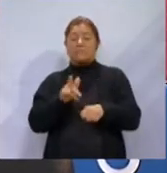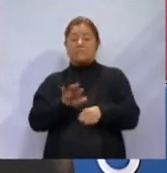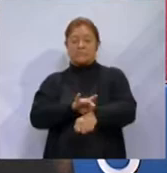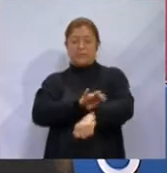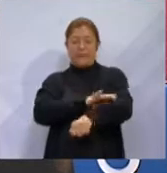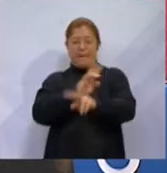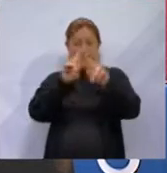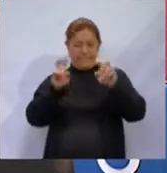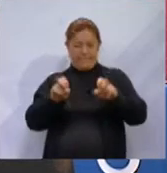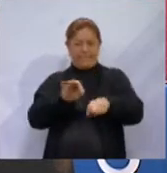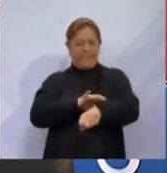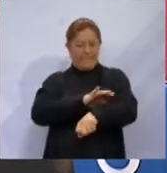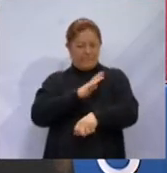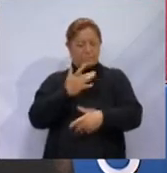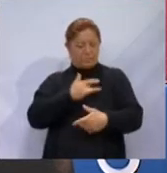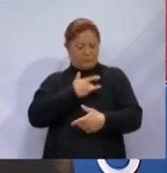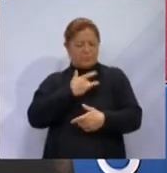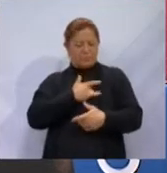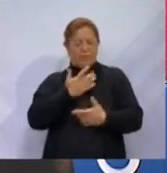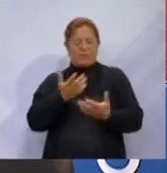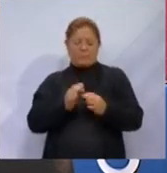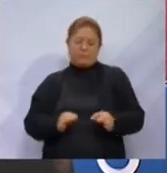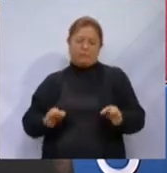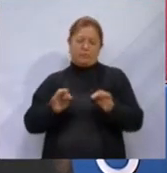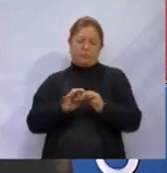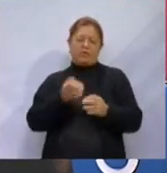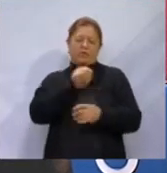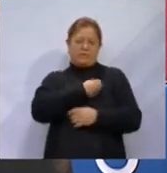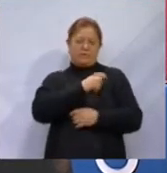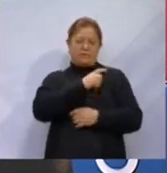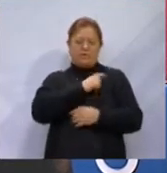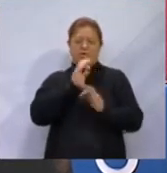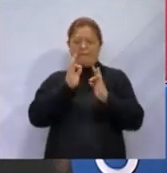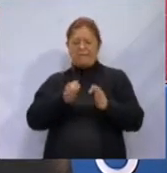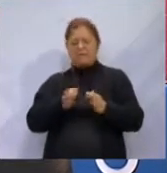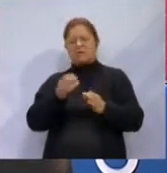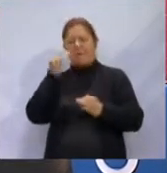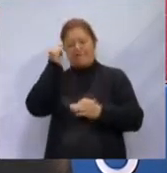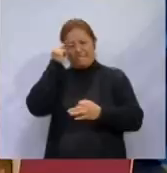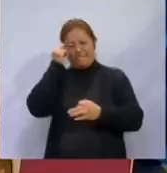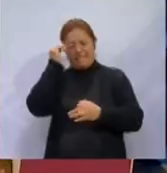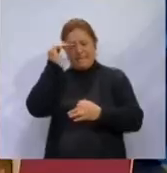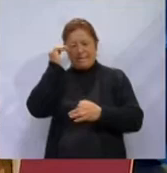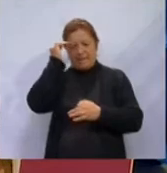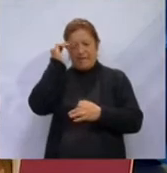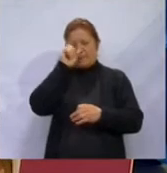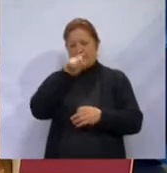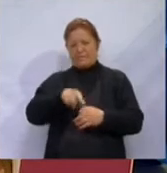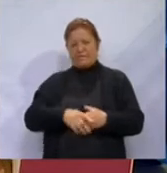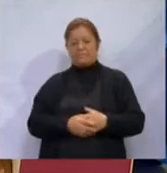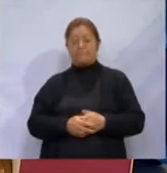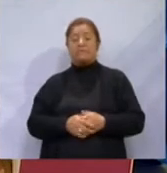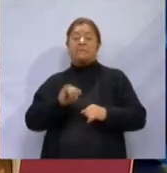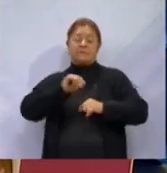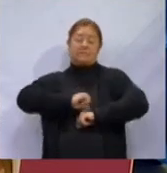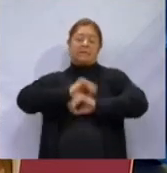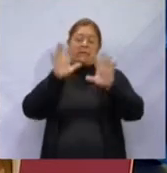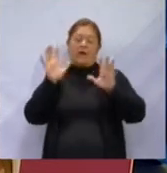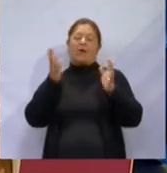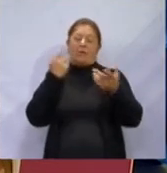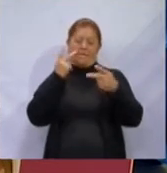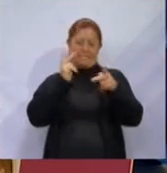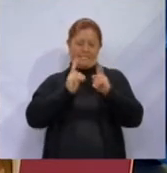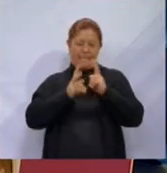emocional y la importancia que debemos darle a la salud física y a la salud mental. Por supuesto, ya lo hemos